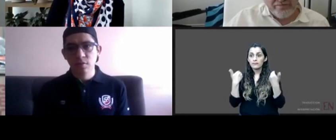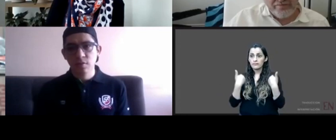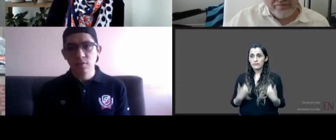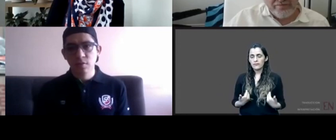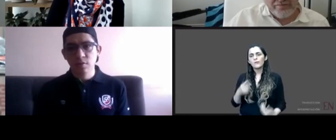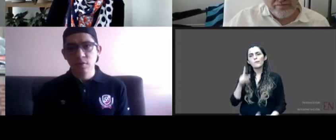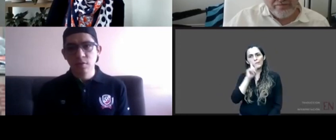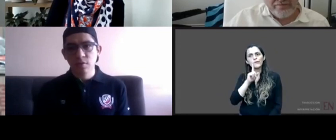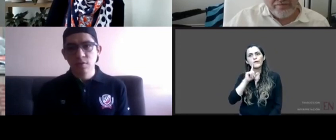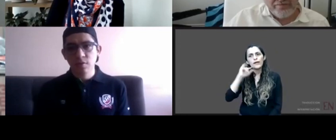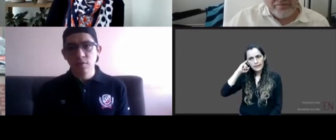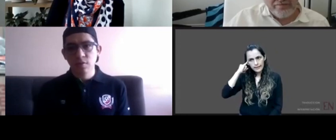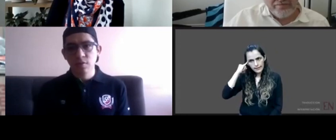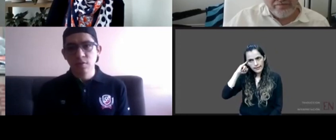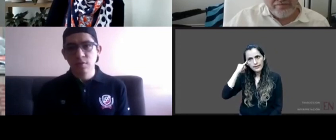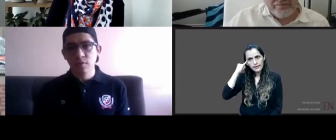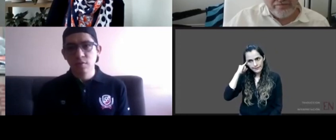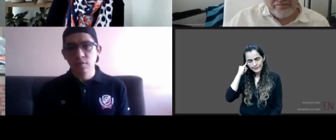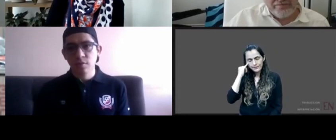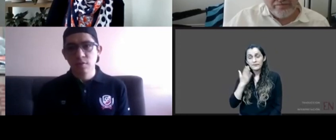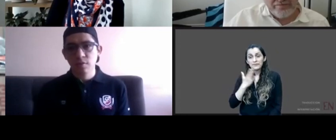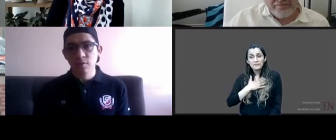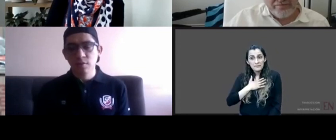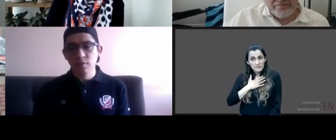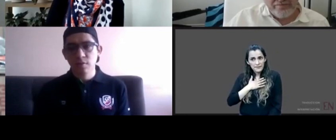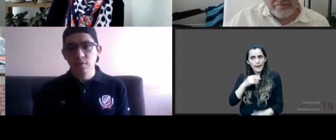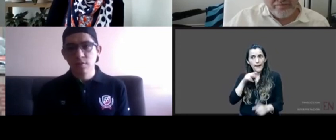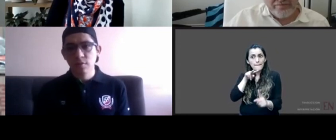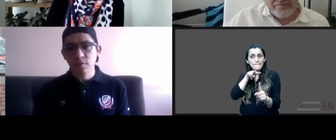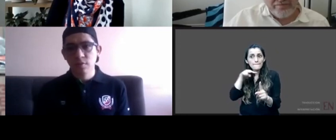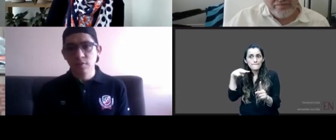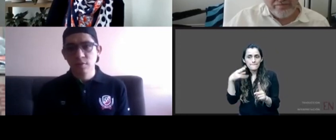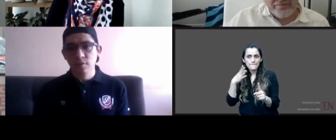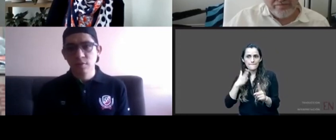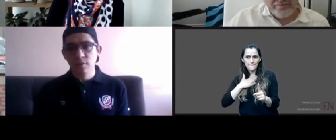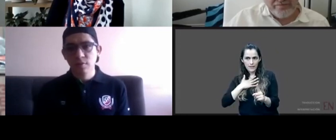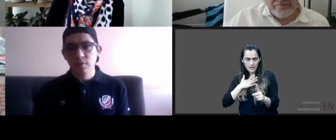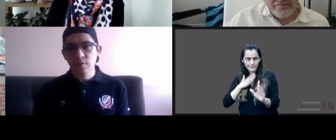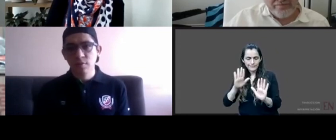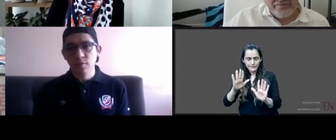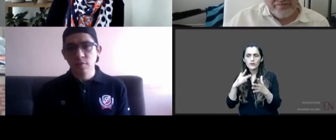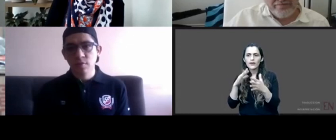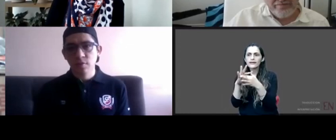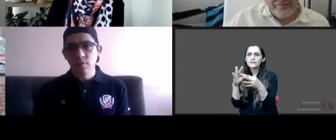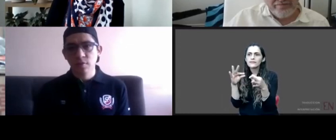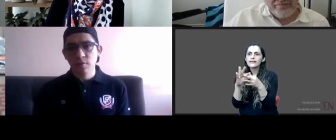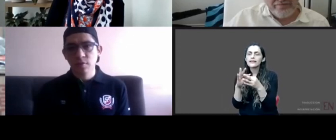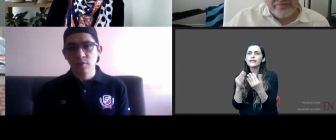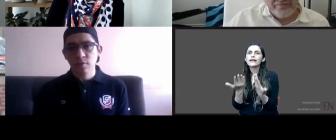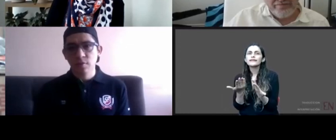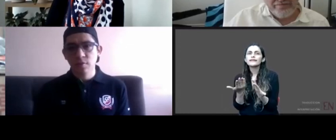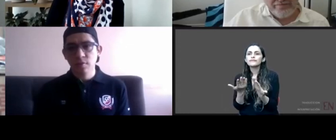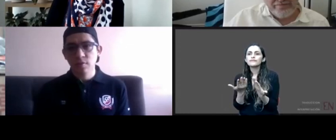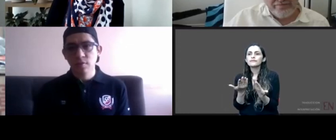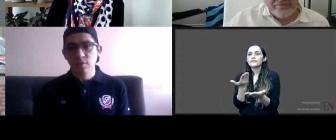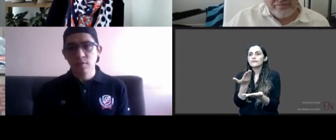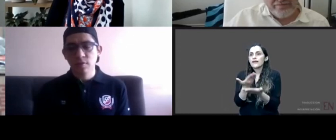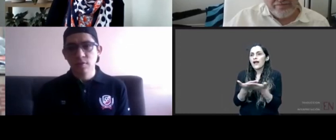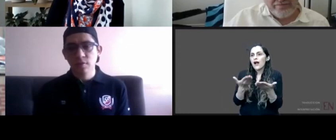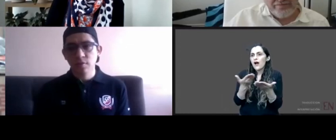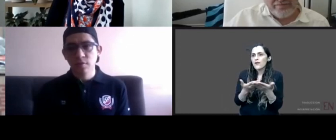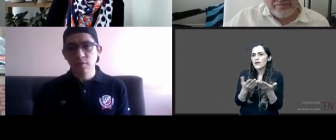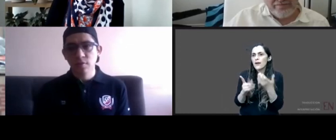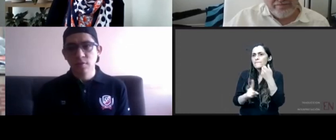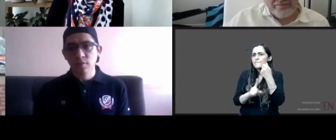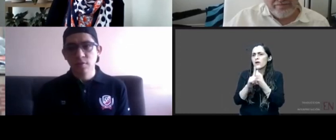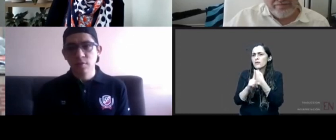desde mi cosmovisión les voy a platicar un poquito sobre pues los problemas a los que nos